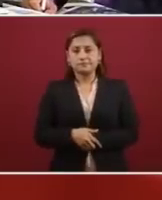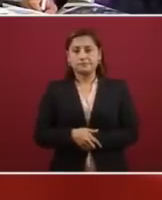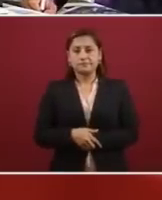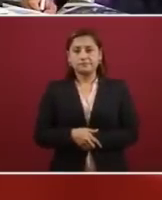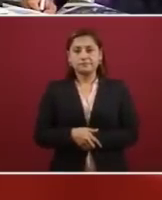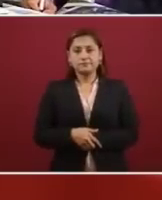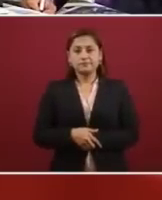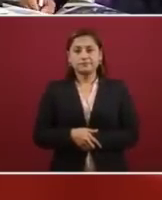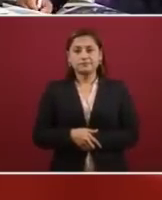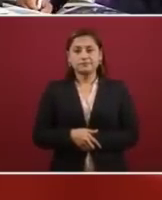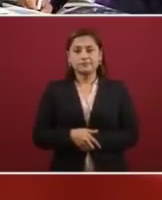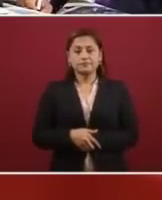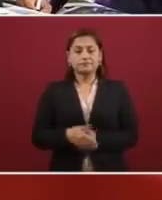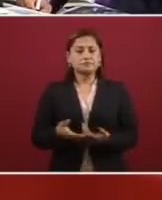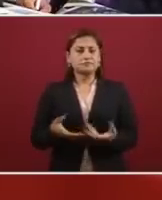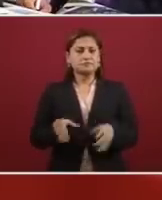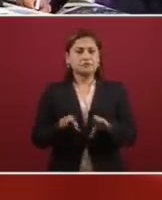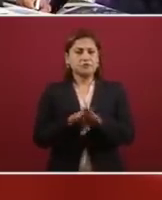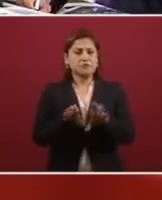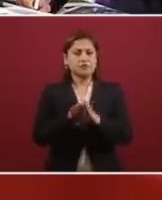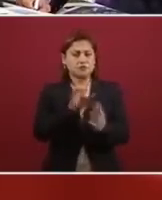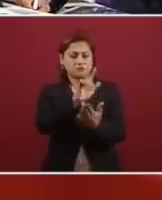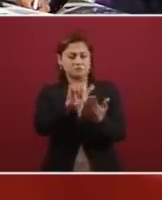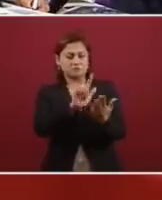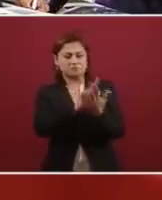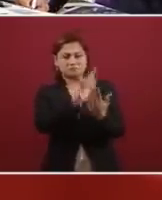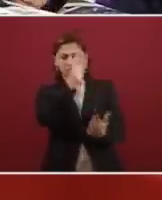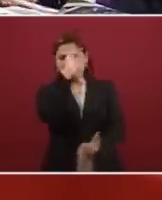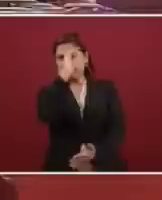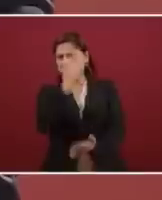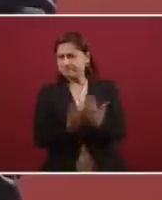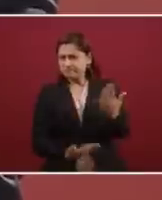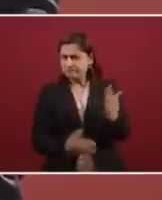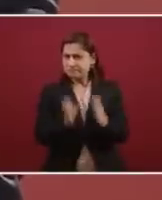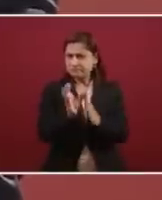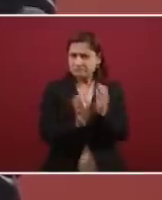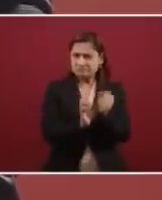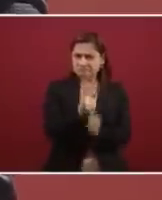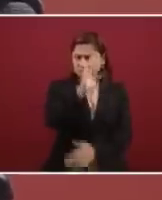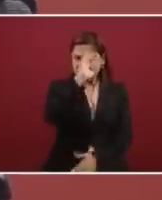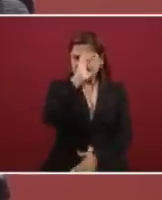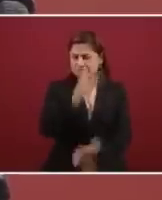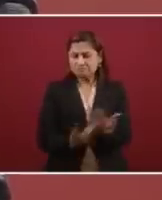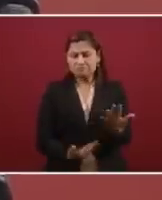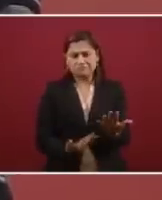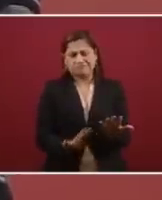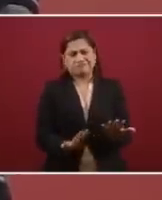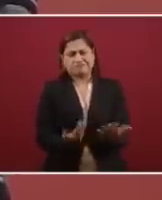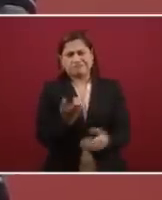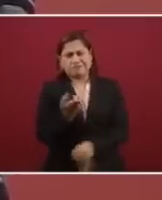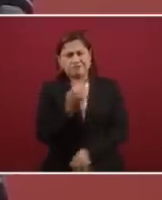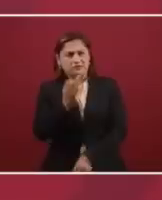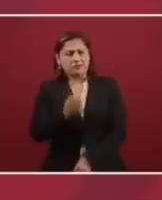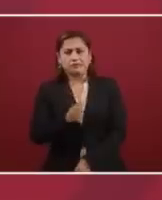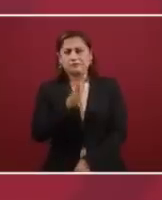se violen las leyes se viole la constitución no se puede